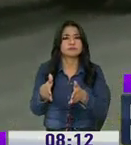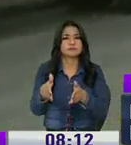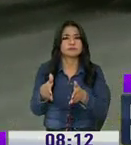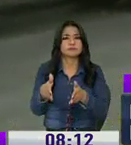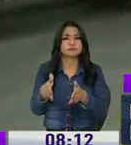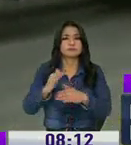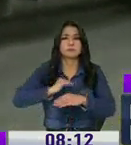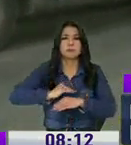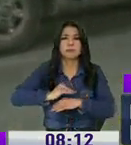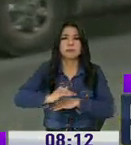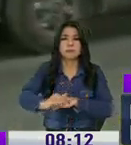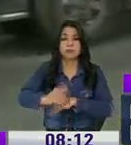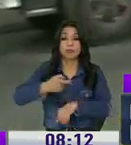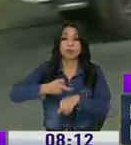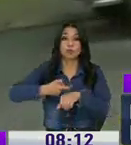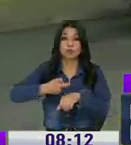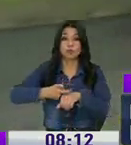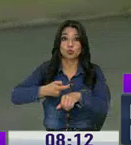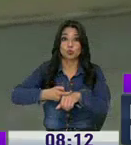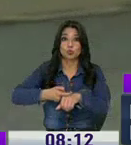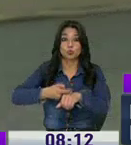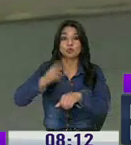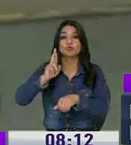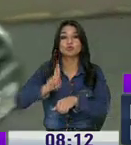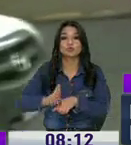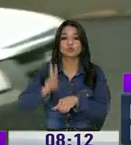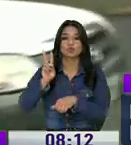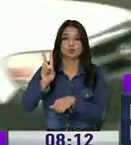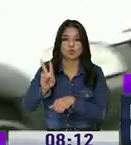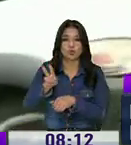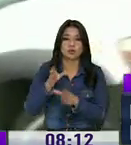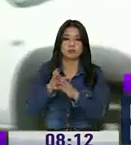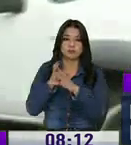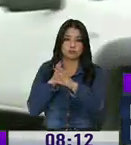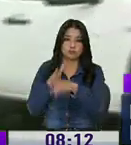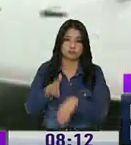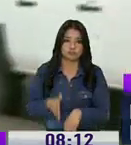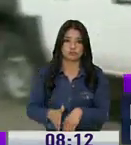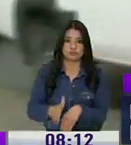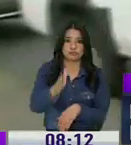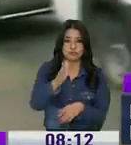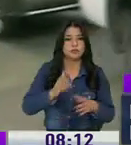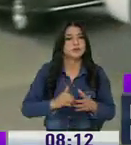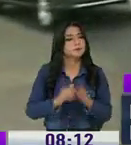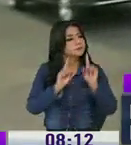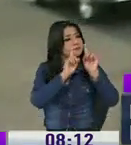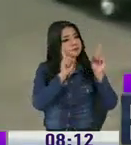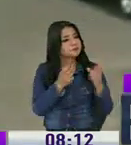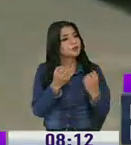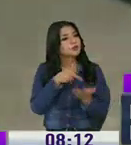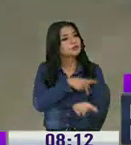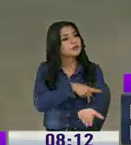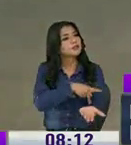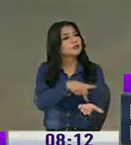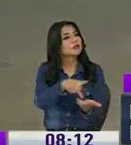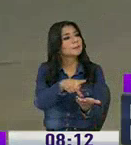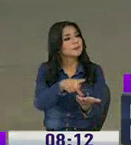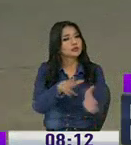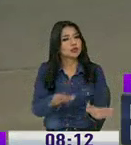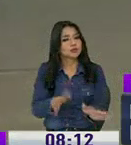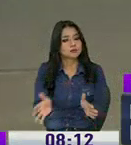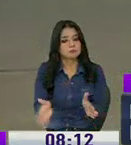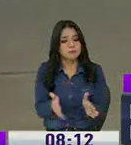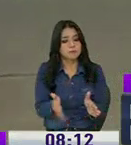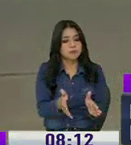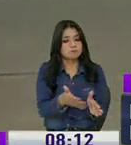con pavimento rígido del corredor sur del trolebús. En este sentido, entonces, ¿cuántos kilómetros van a ser